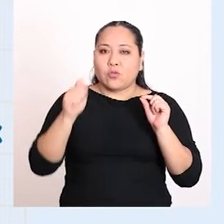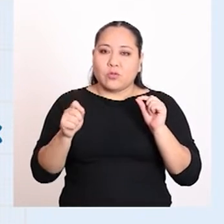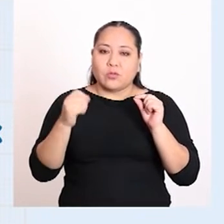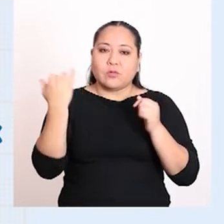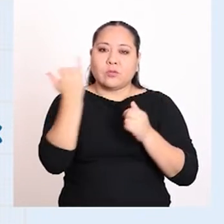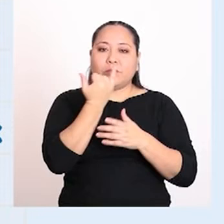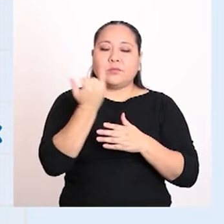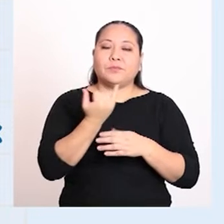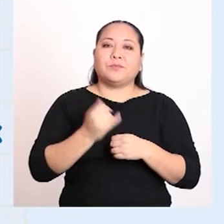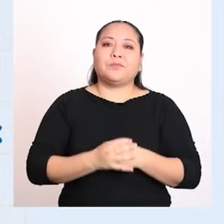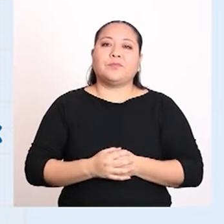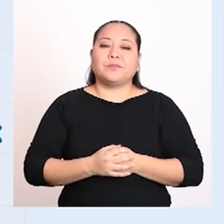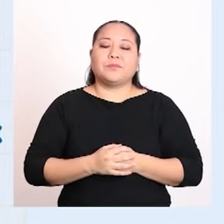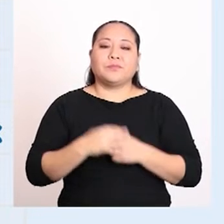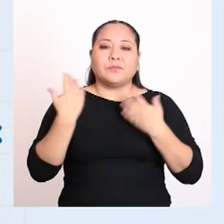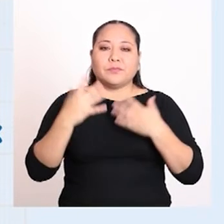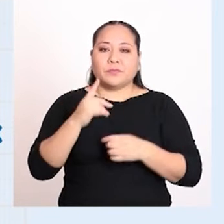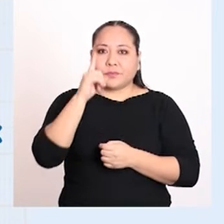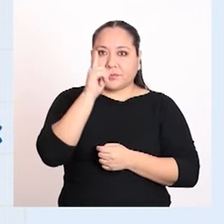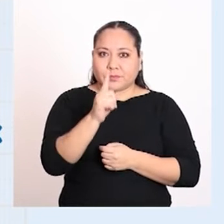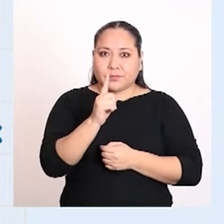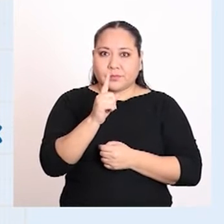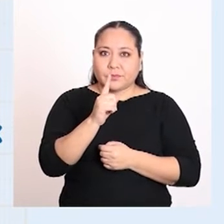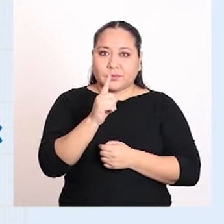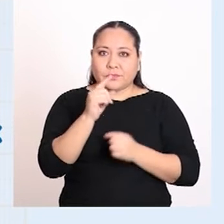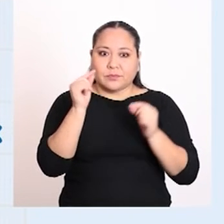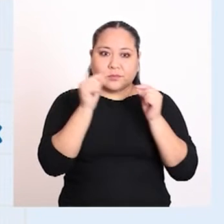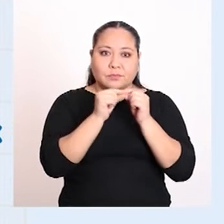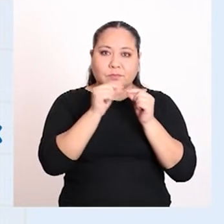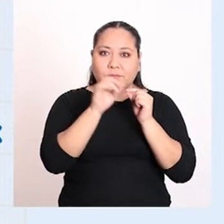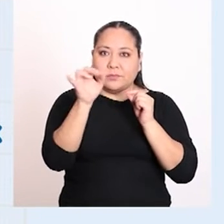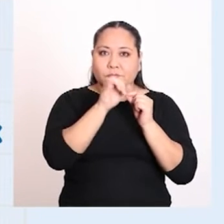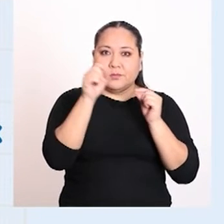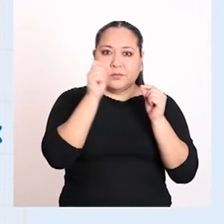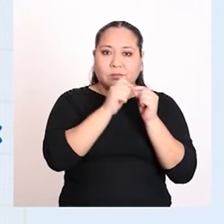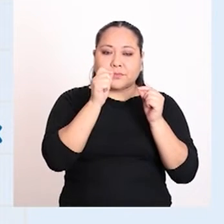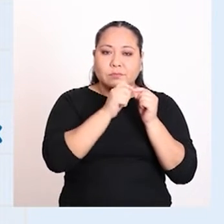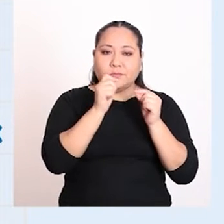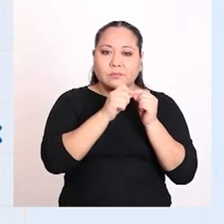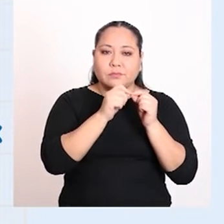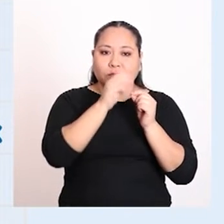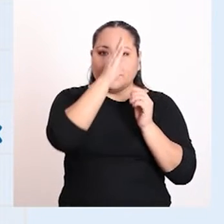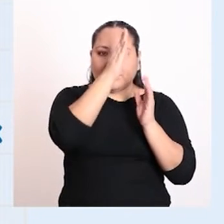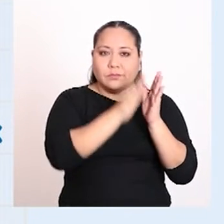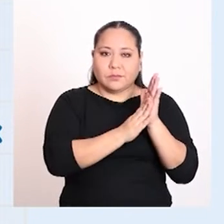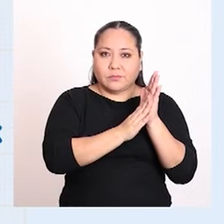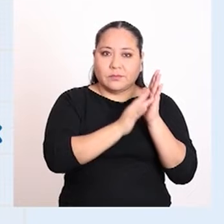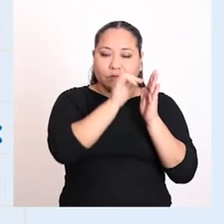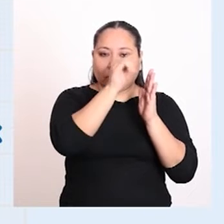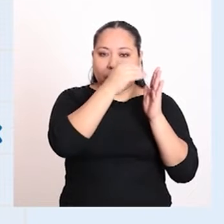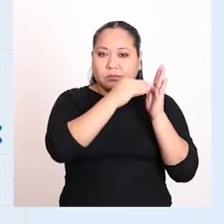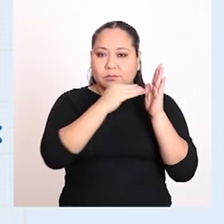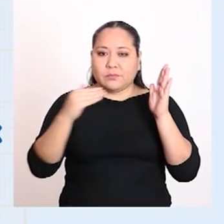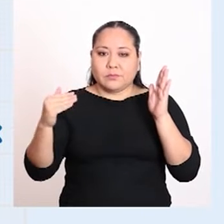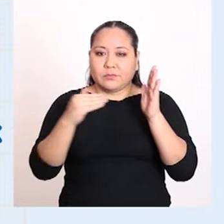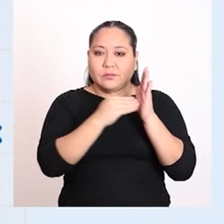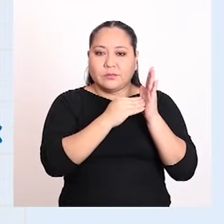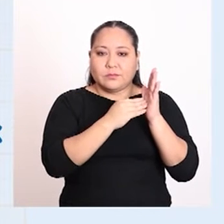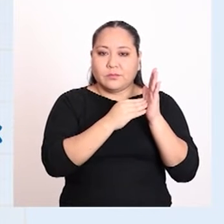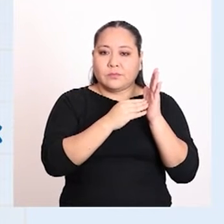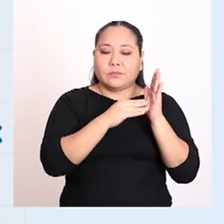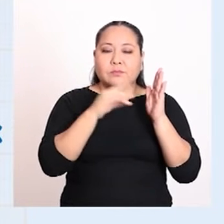nuestra gráfica, ya que uno de ellos es el mismo para el eje de las abscisas y el eje